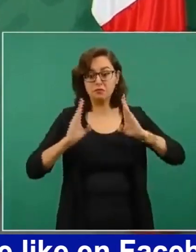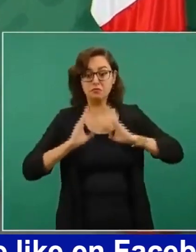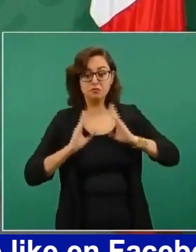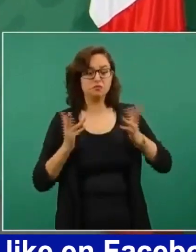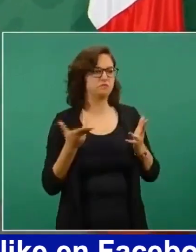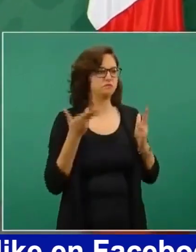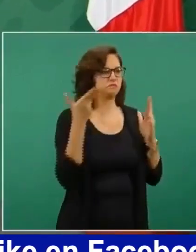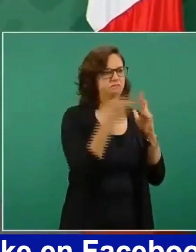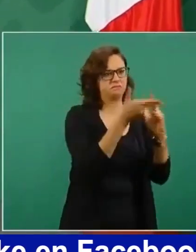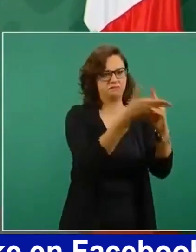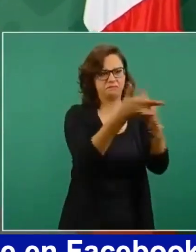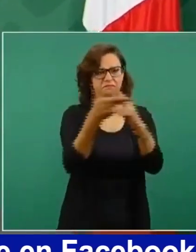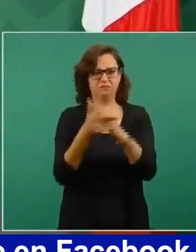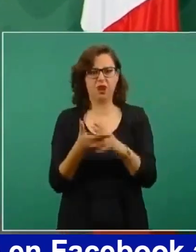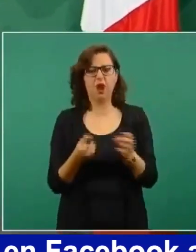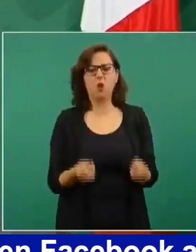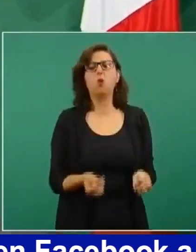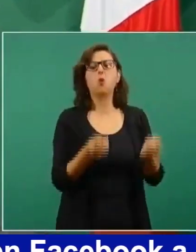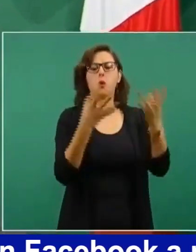porque declaró la guerra